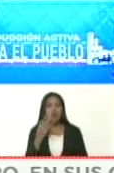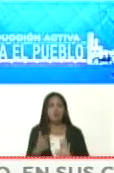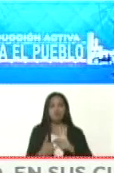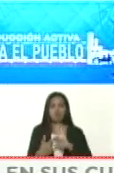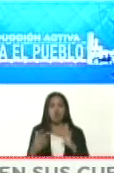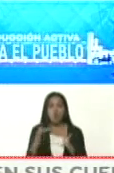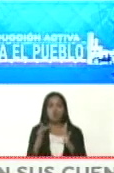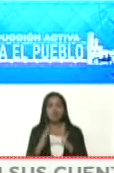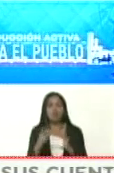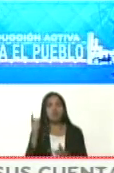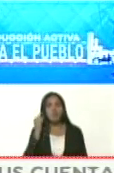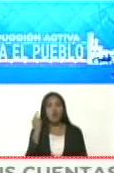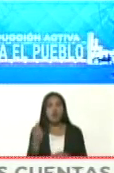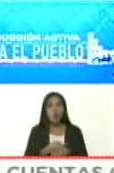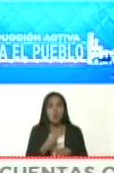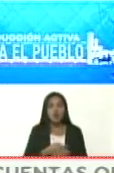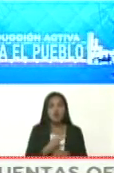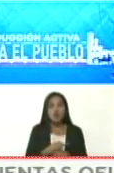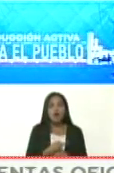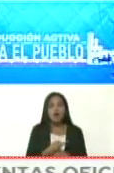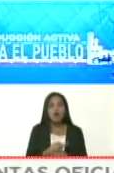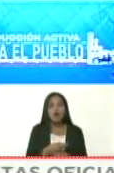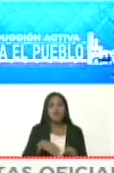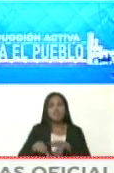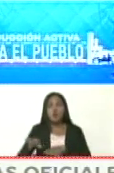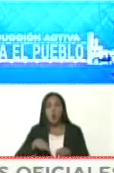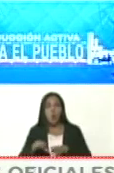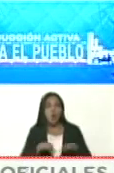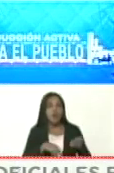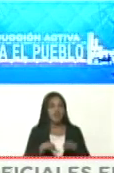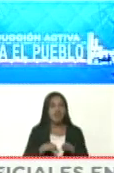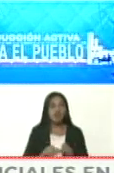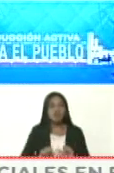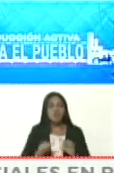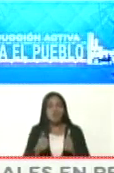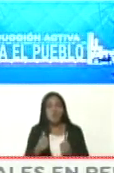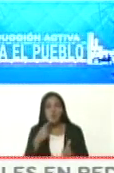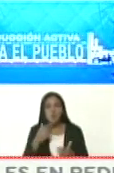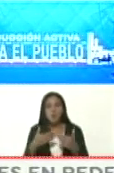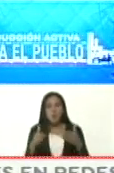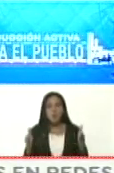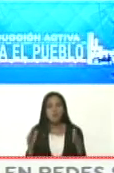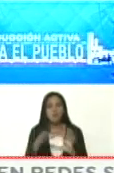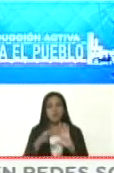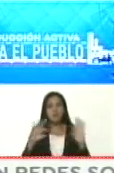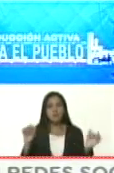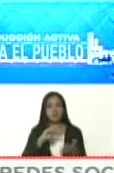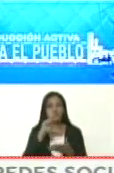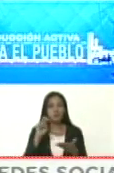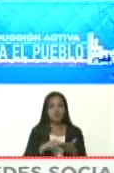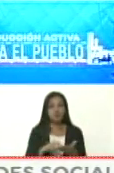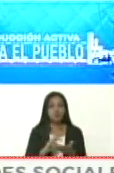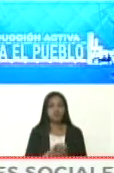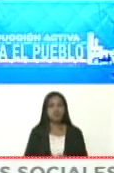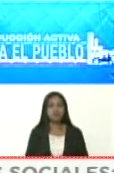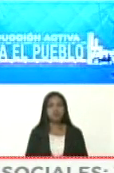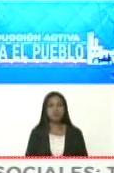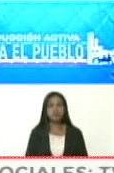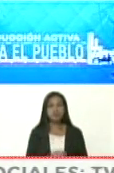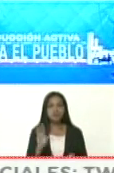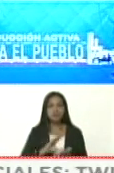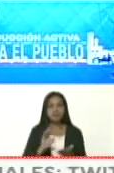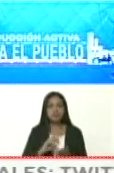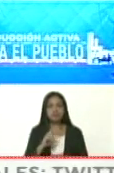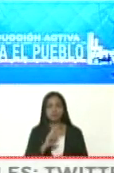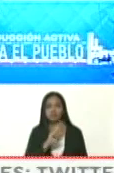pase a Margot Godoy, gobernadora del estado Cojedes, para que proceda a inaugurar en cadena nacional de radio y televisión el Centro